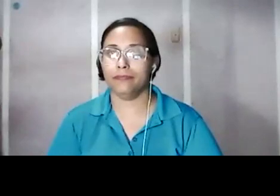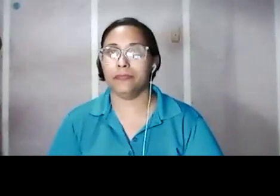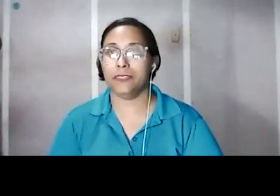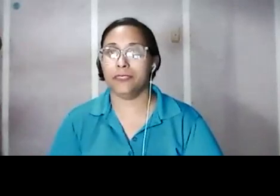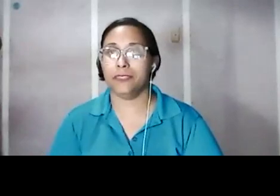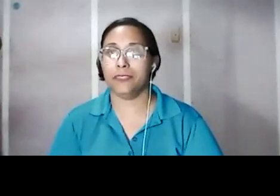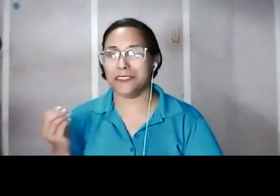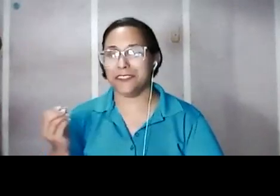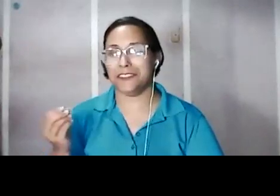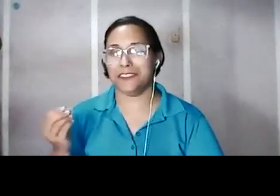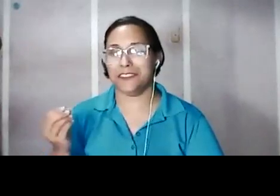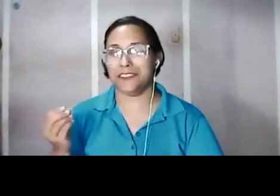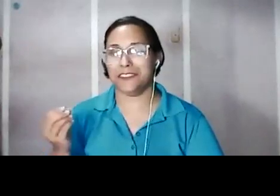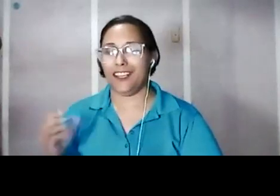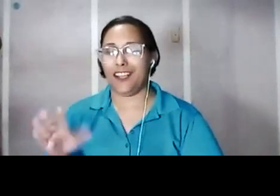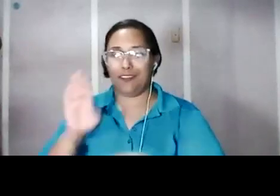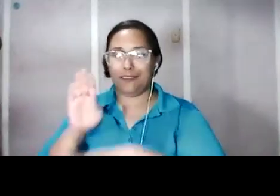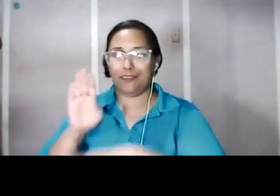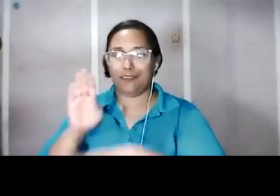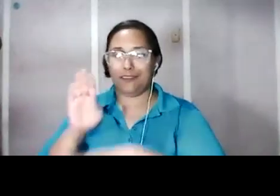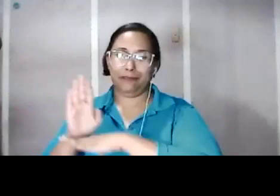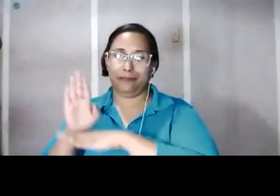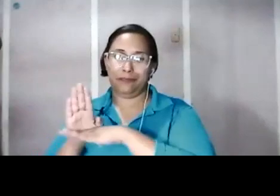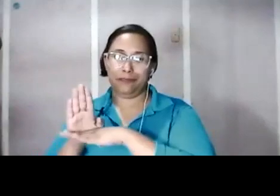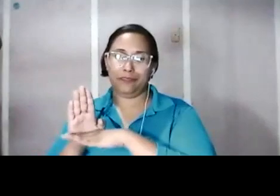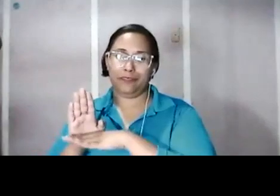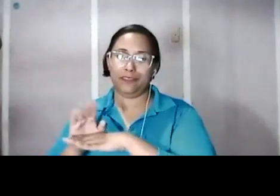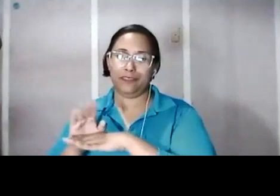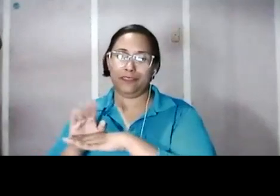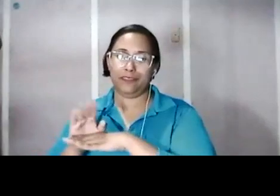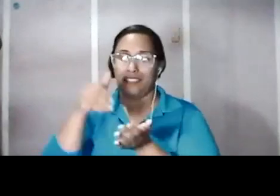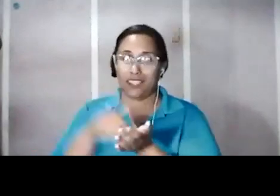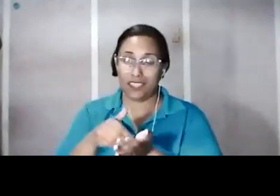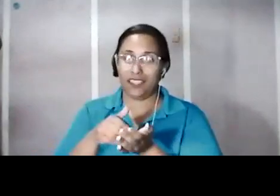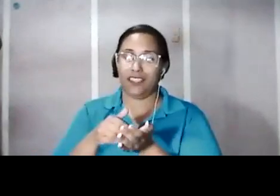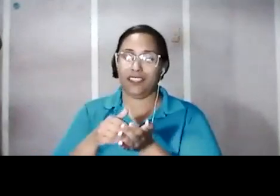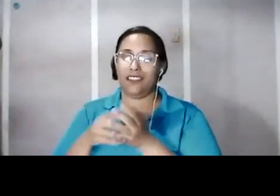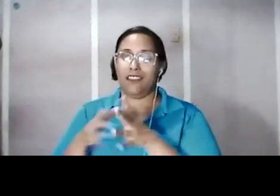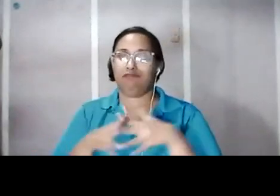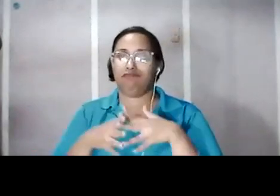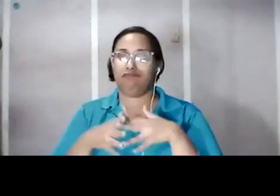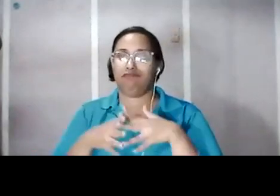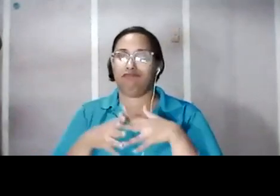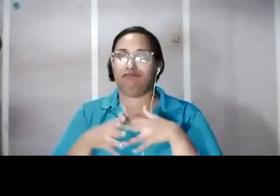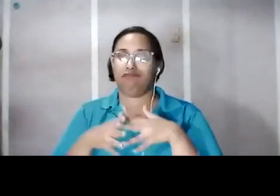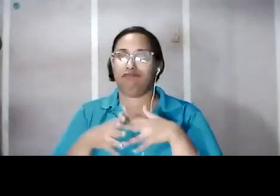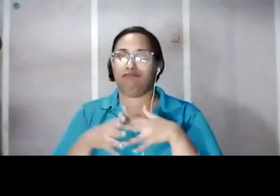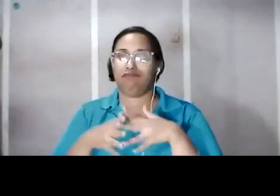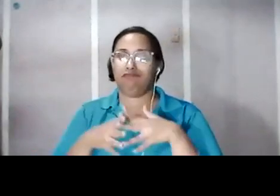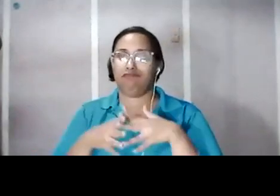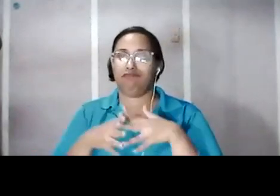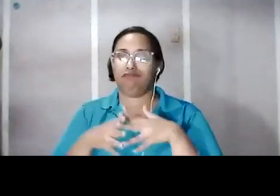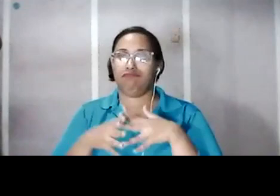y los comercios, las industrias, las centrales norteamericanas enviaban sus representantes y